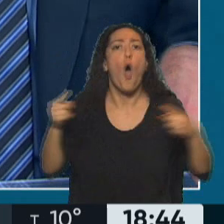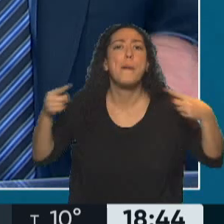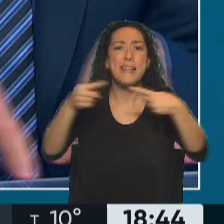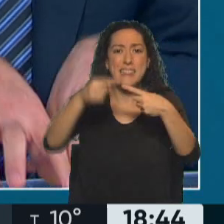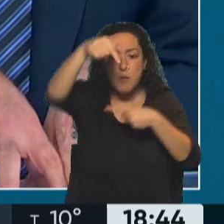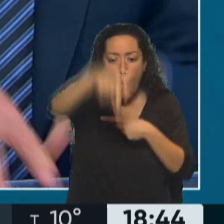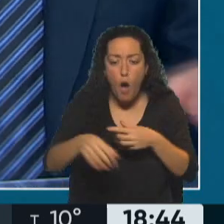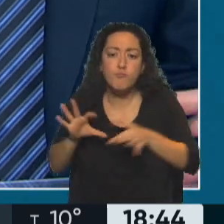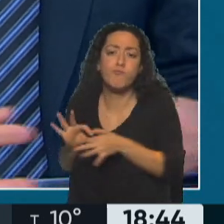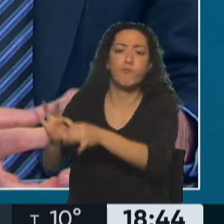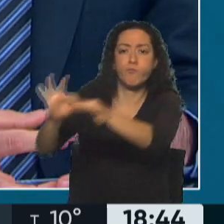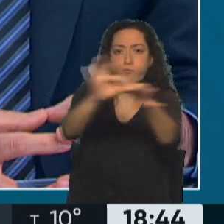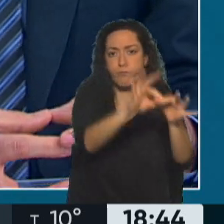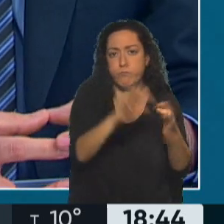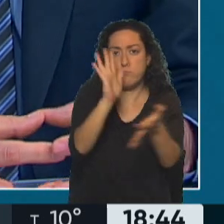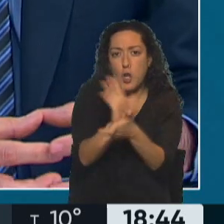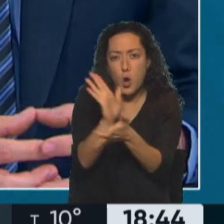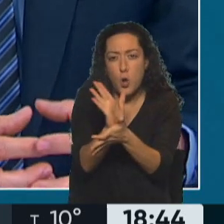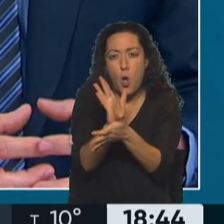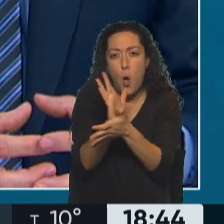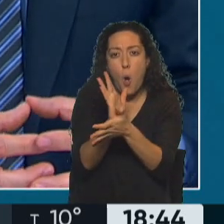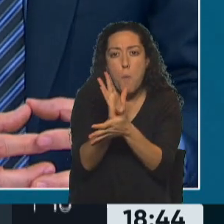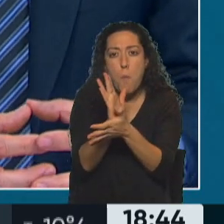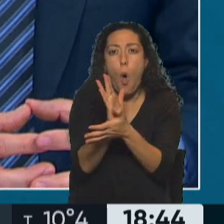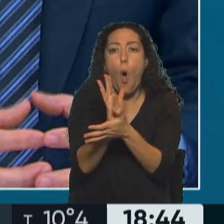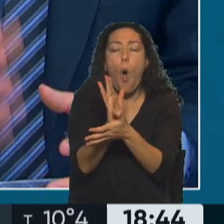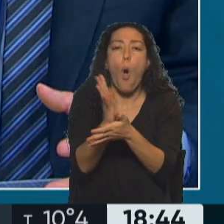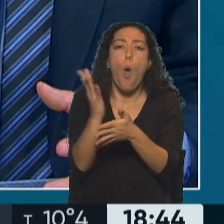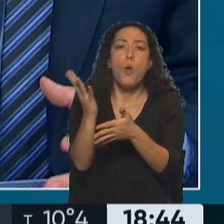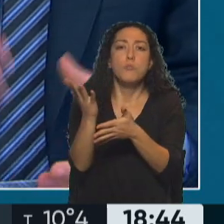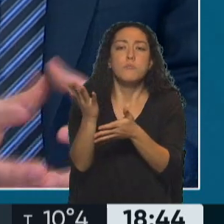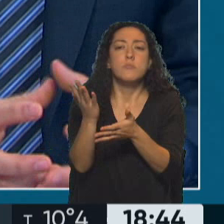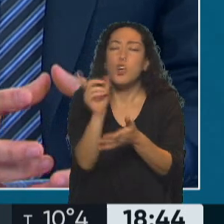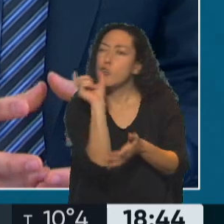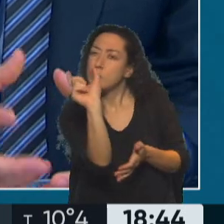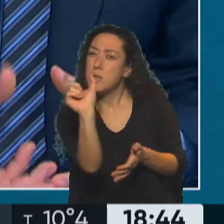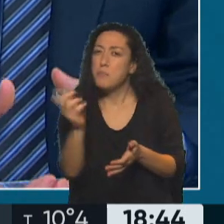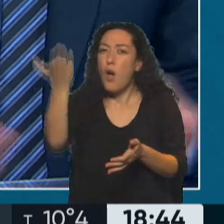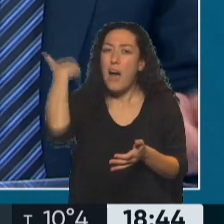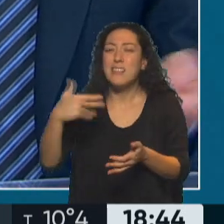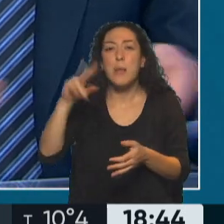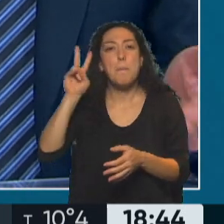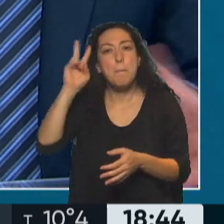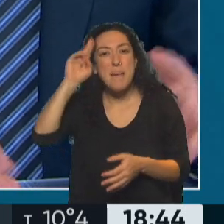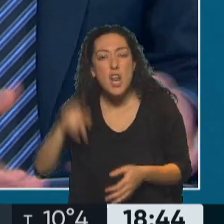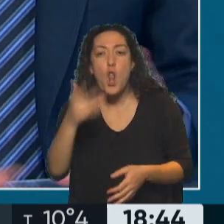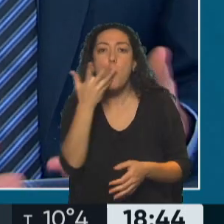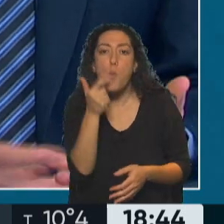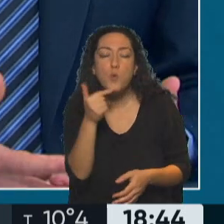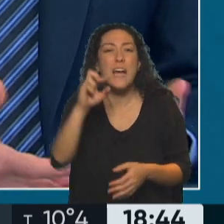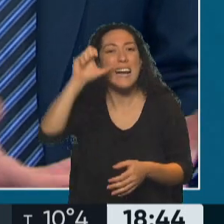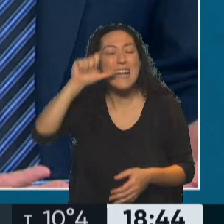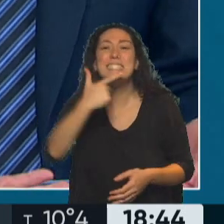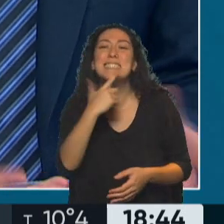hacer es componer, restañar un concepto que le gustaba decir a Perón, restañar, volver a